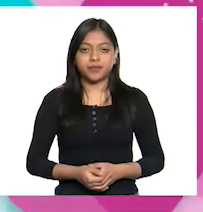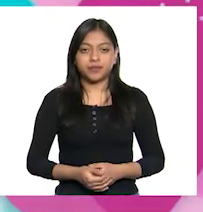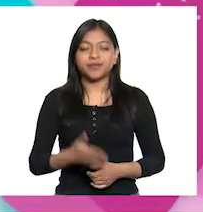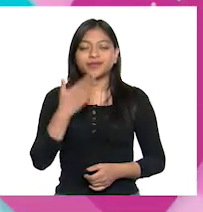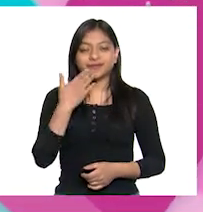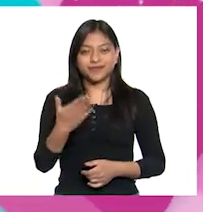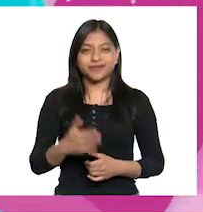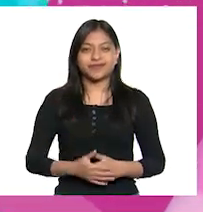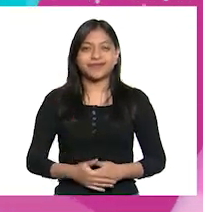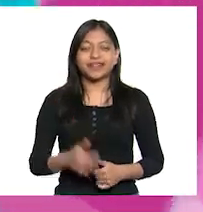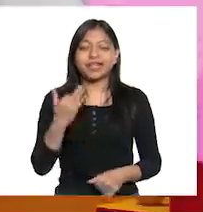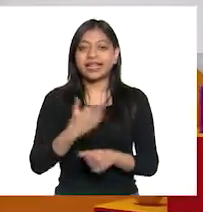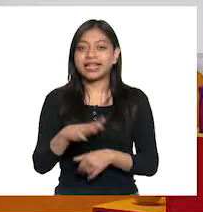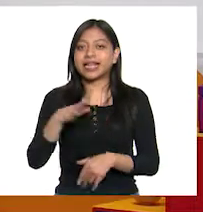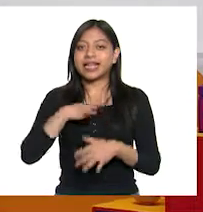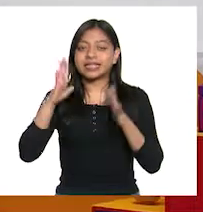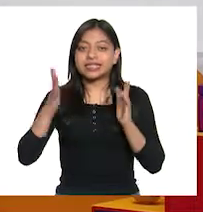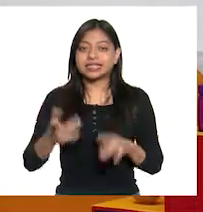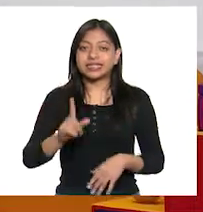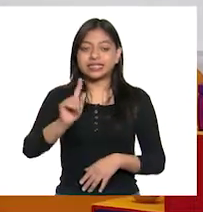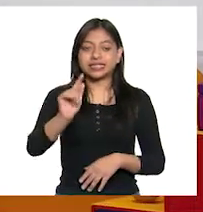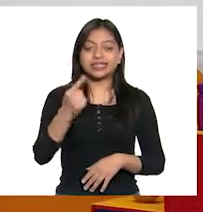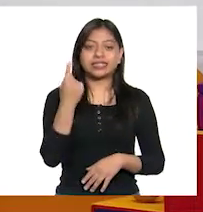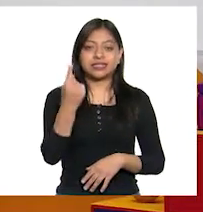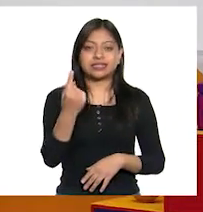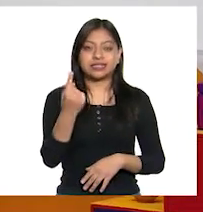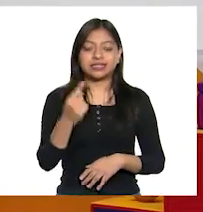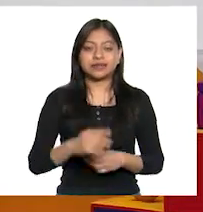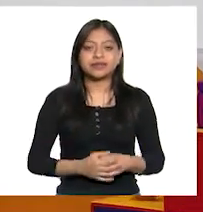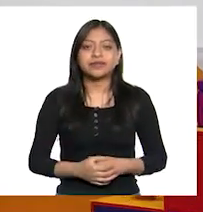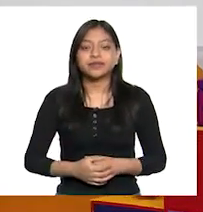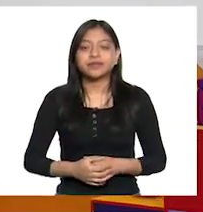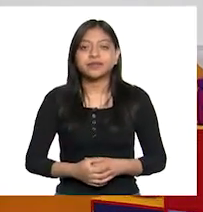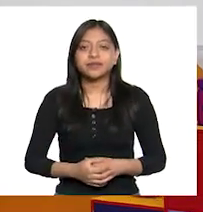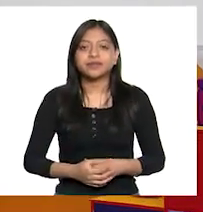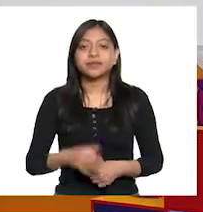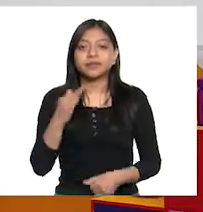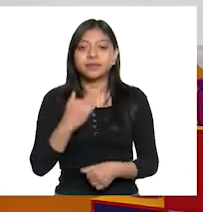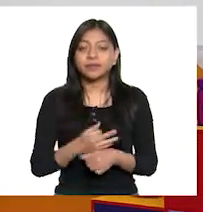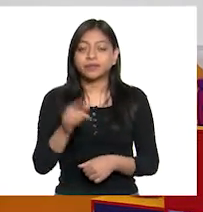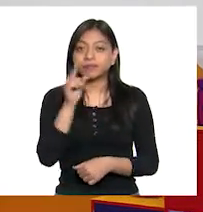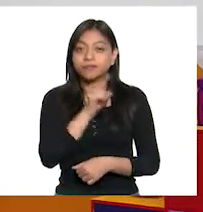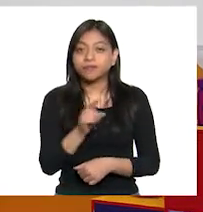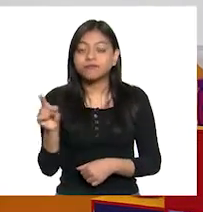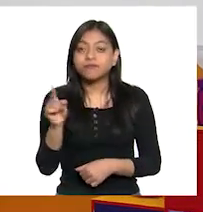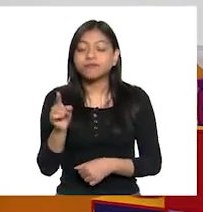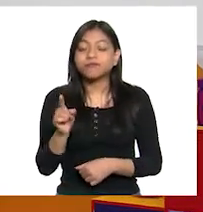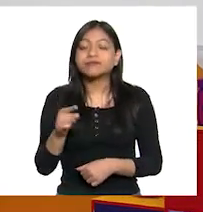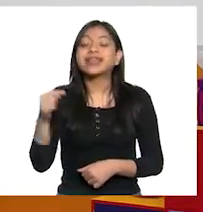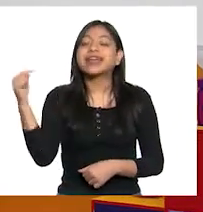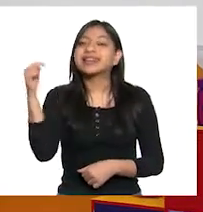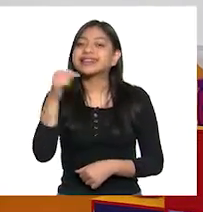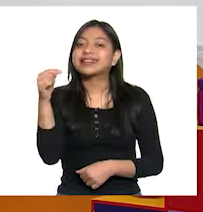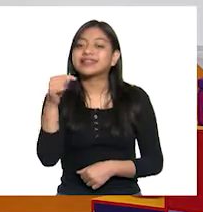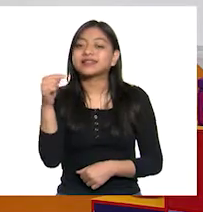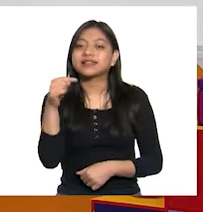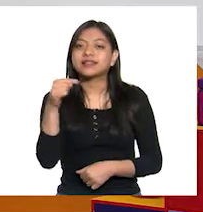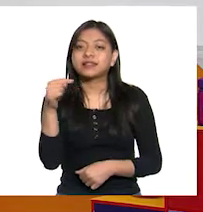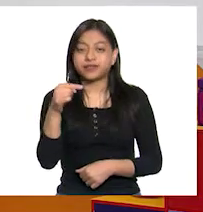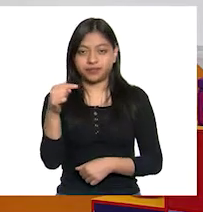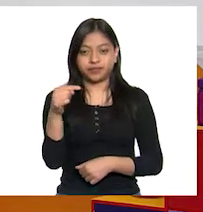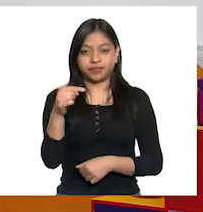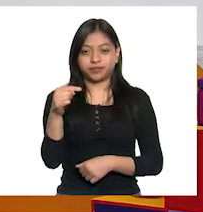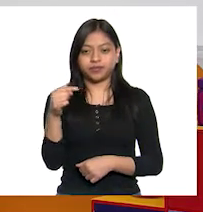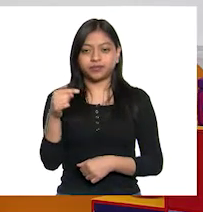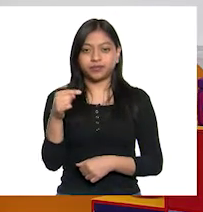bien. Ya tenemos 71 alumnos y alumnas. Uh-huh. Ahora, esto me dices que hay que restárselo al total de personas que van a ir